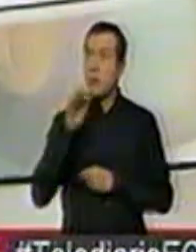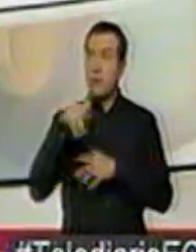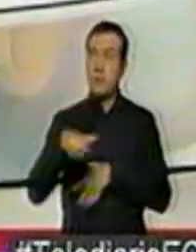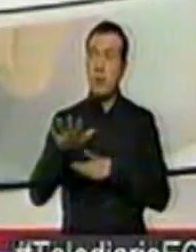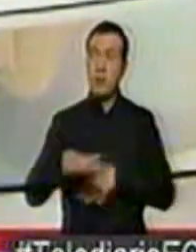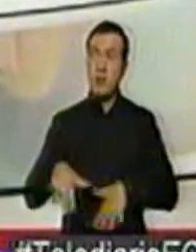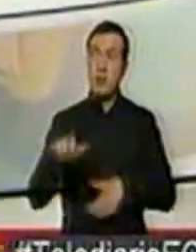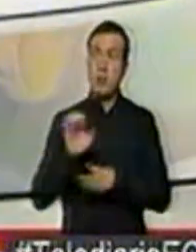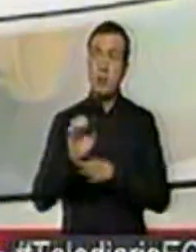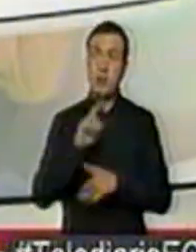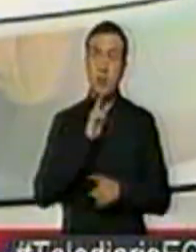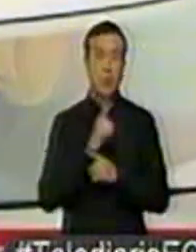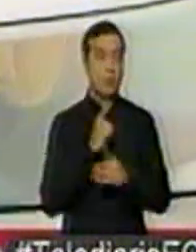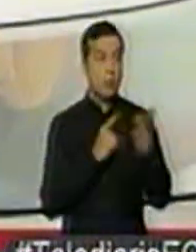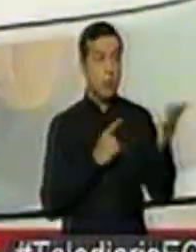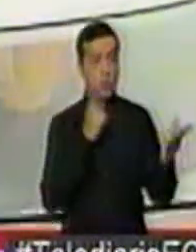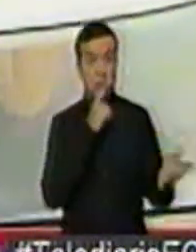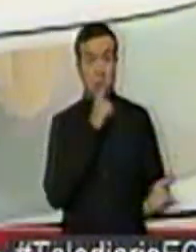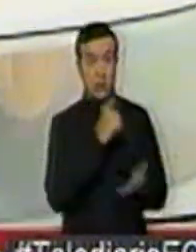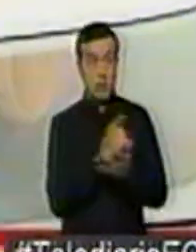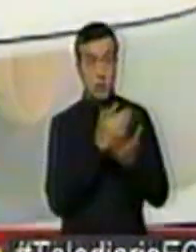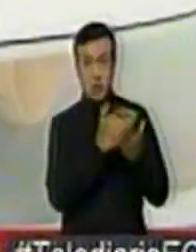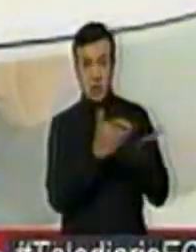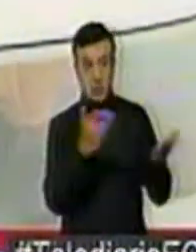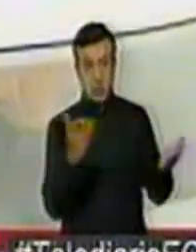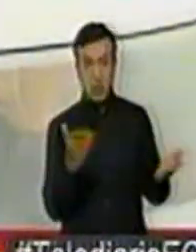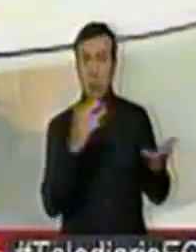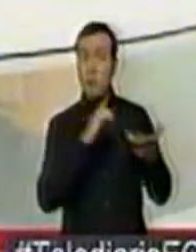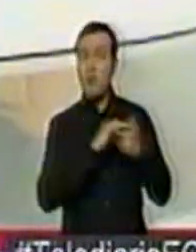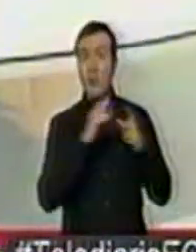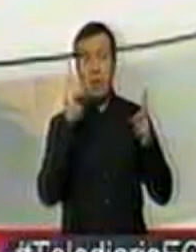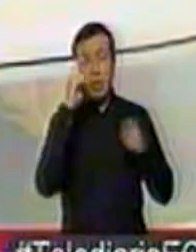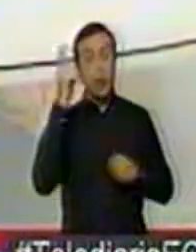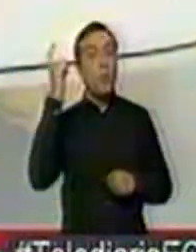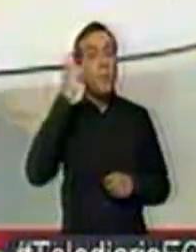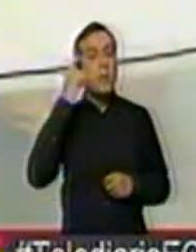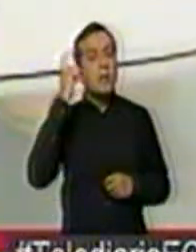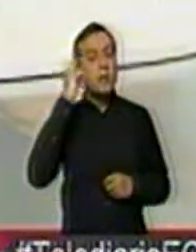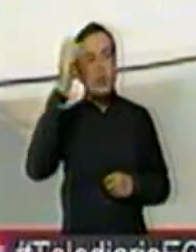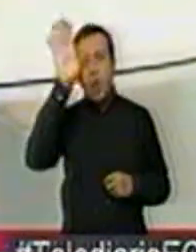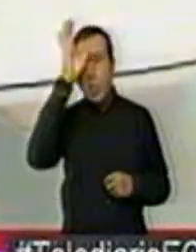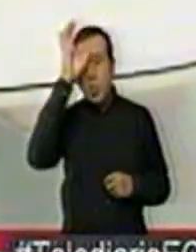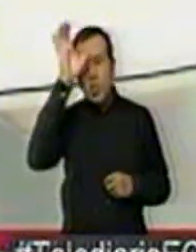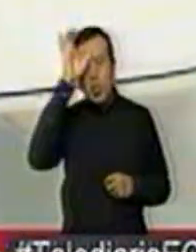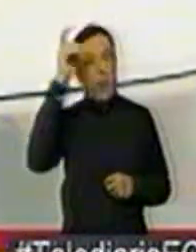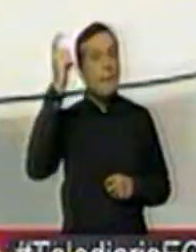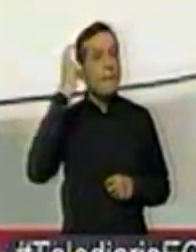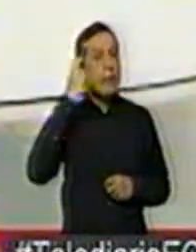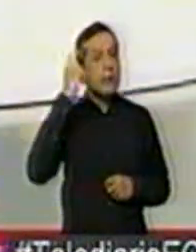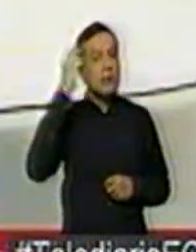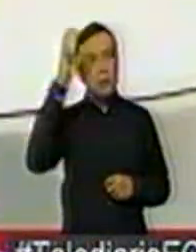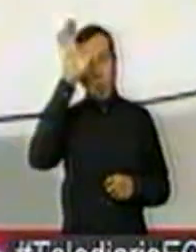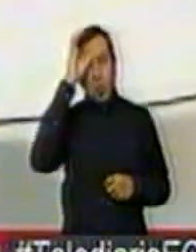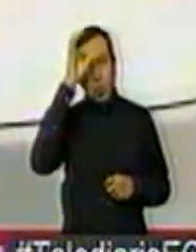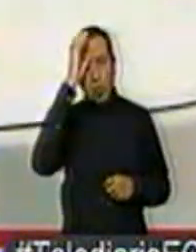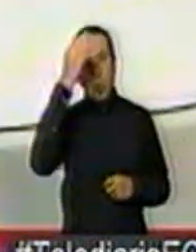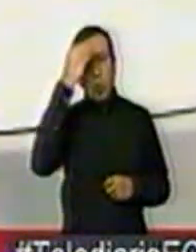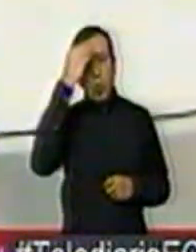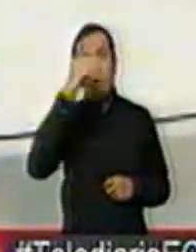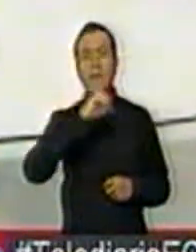y las esto es terrible esto es terrible porque además de este un problema de cultura de un problema de cultura de educación